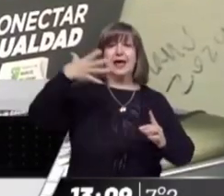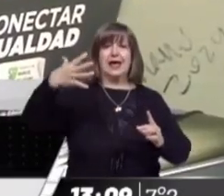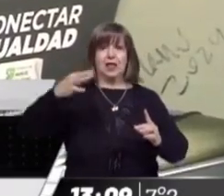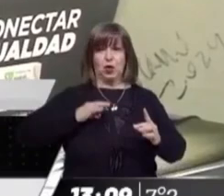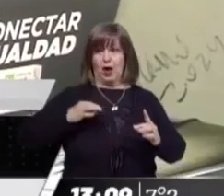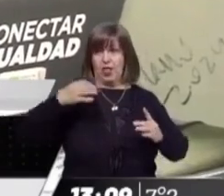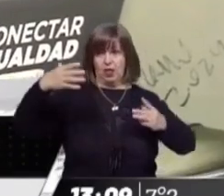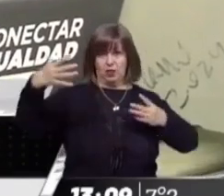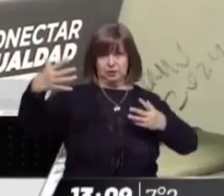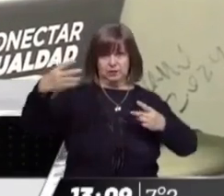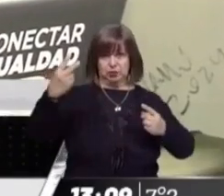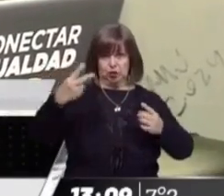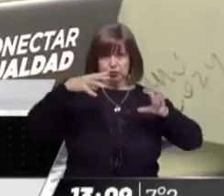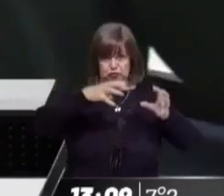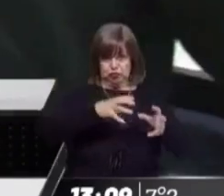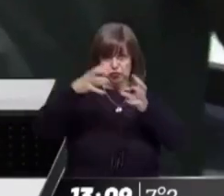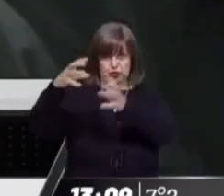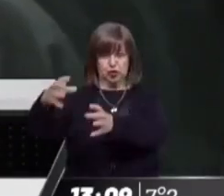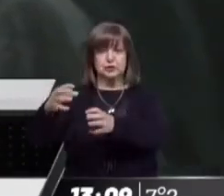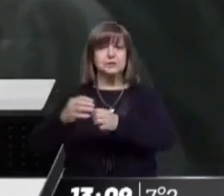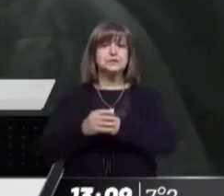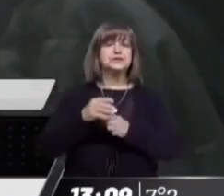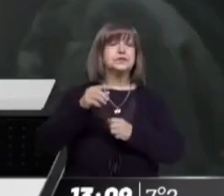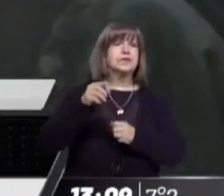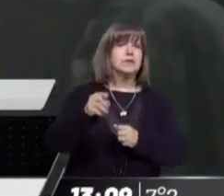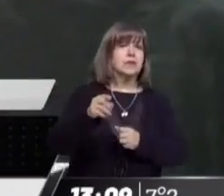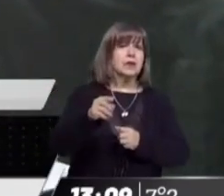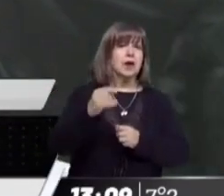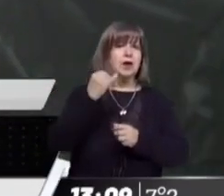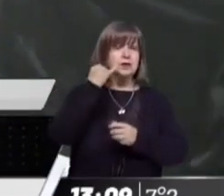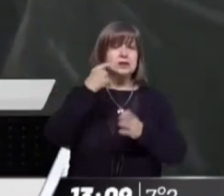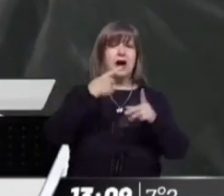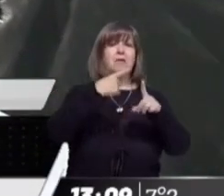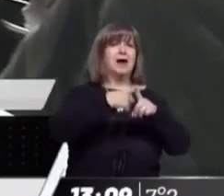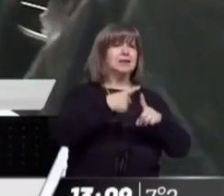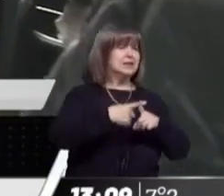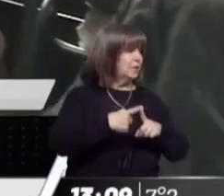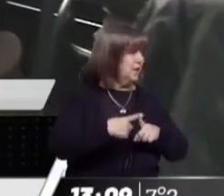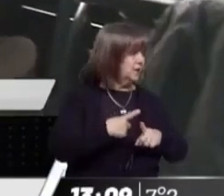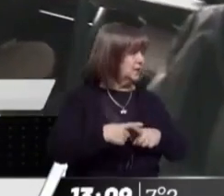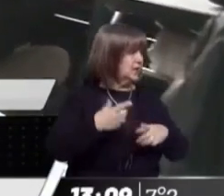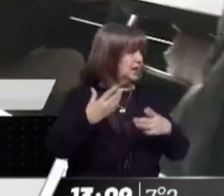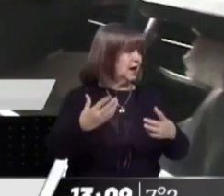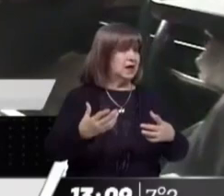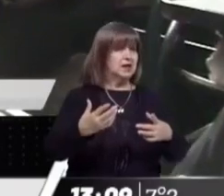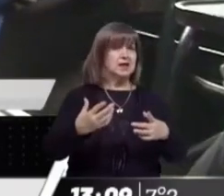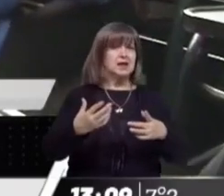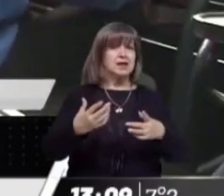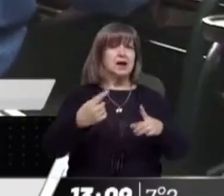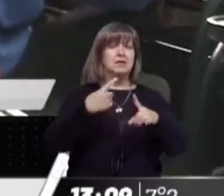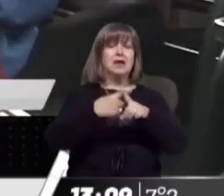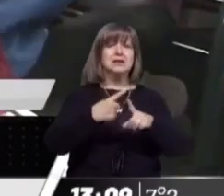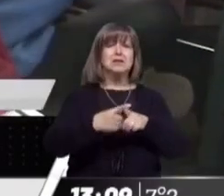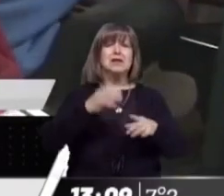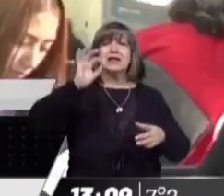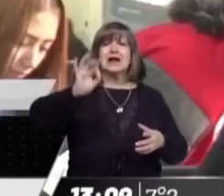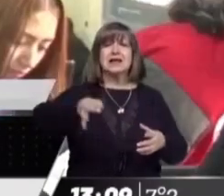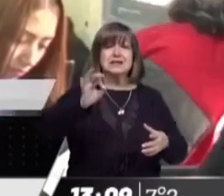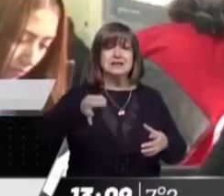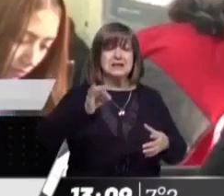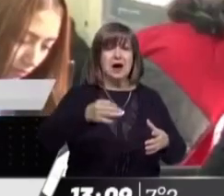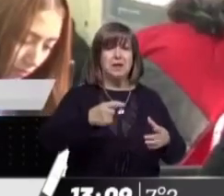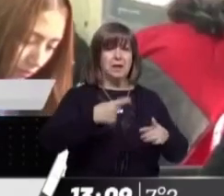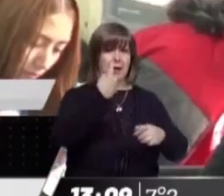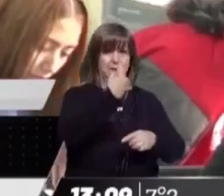queremos saber, hemos focalizado el equipo técnico de matemática específicamente, ¿qué saben los chicos en el caso